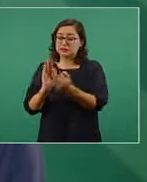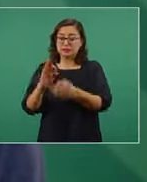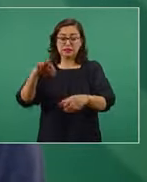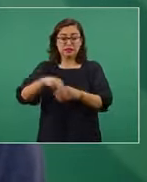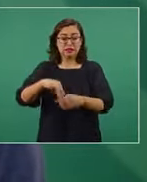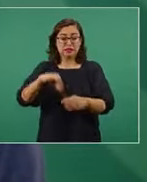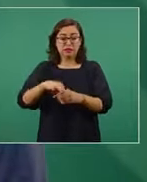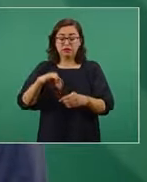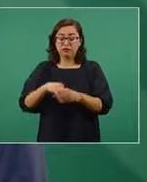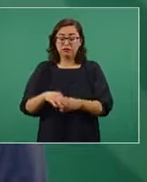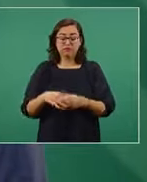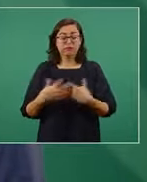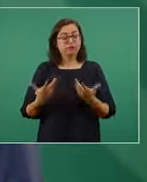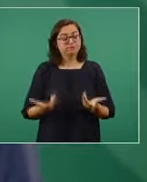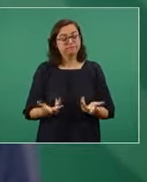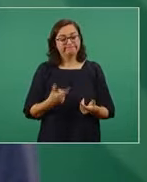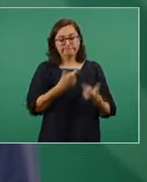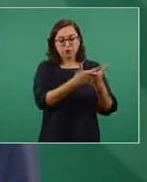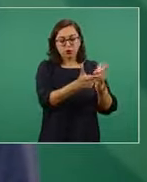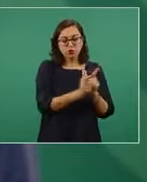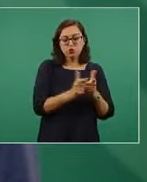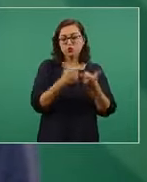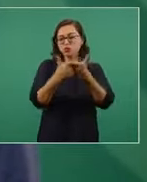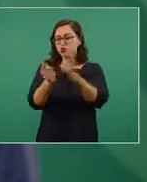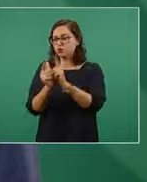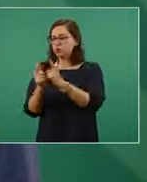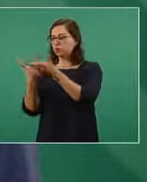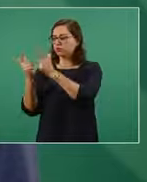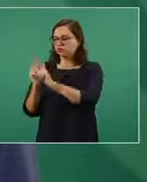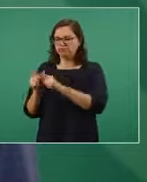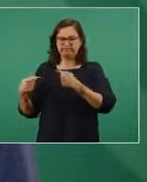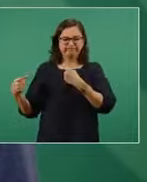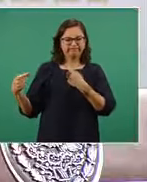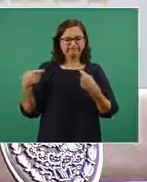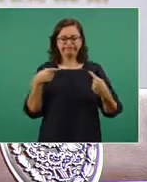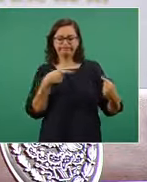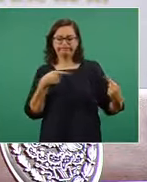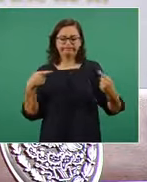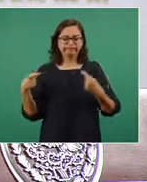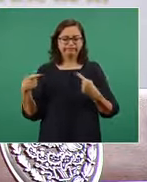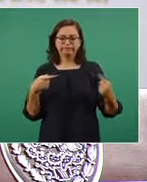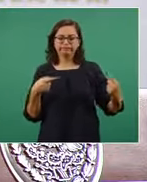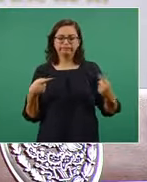los intereses que se generan